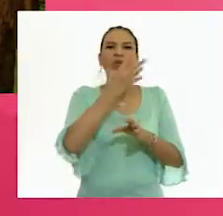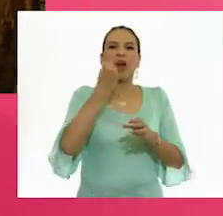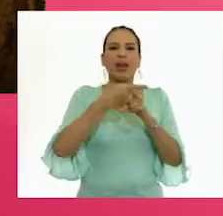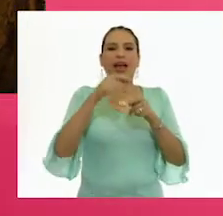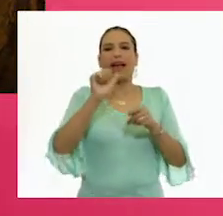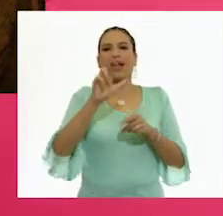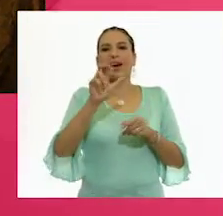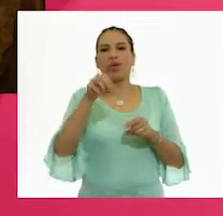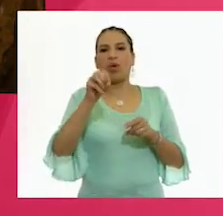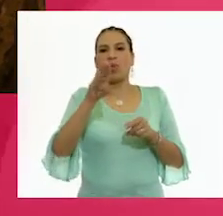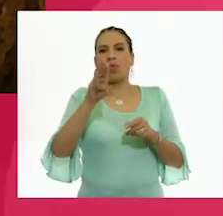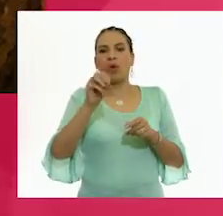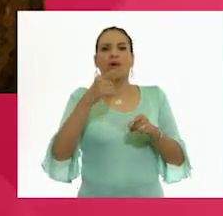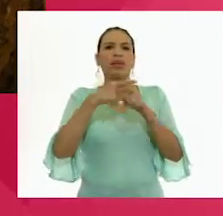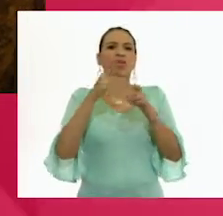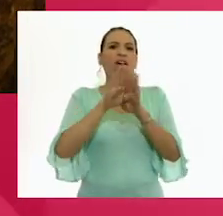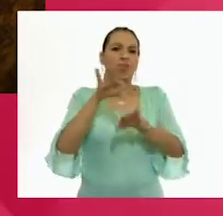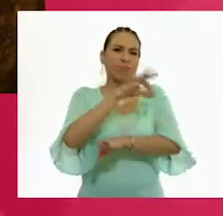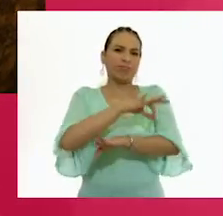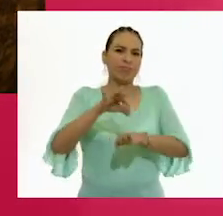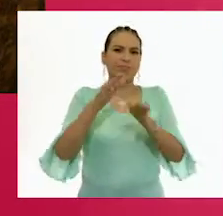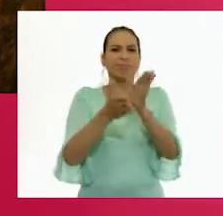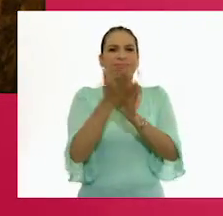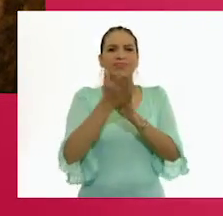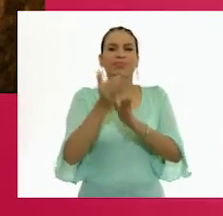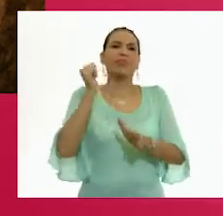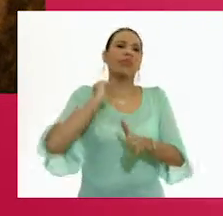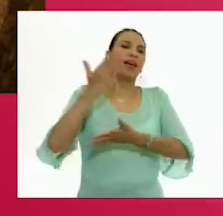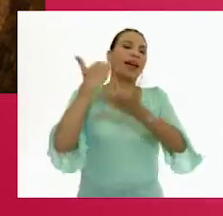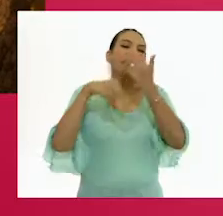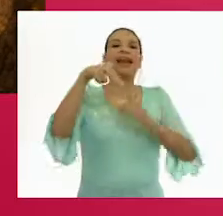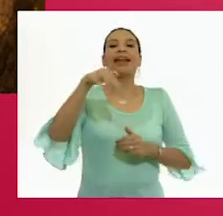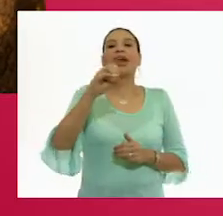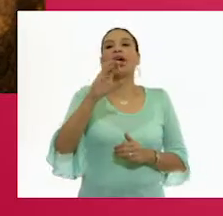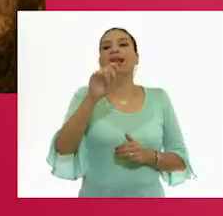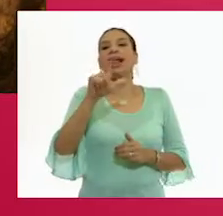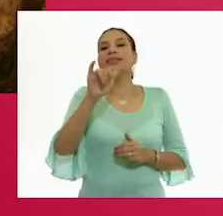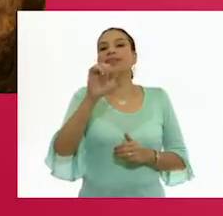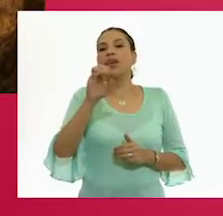Nouveau y elementos arquitectónicos del neoclásico.